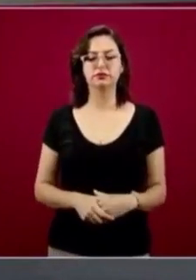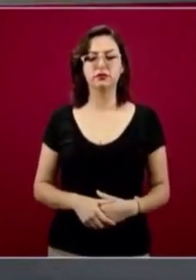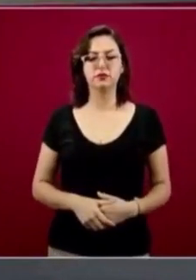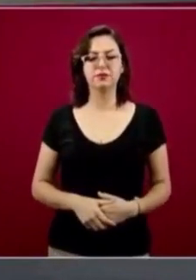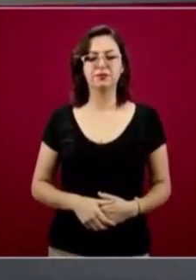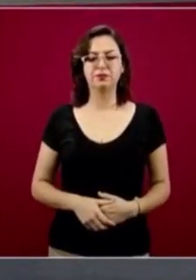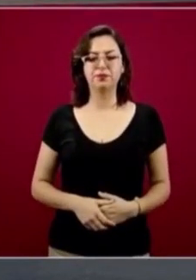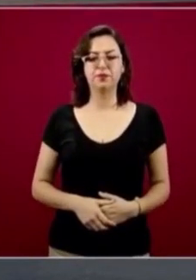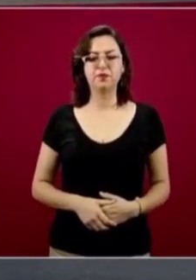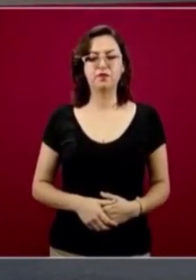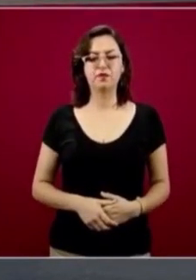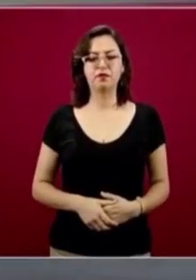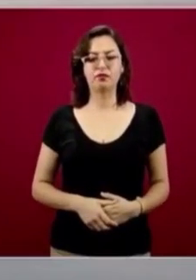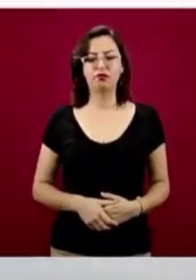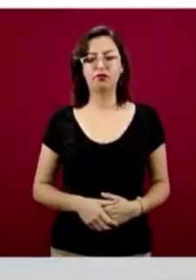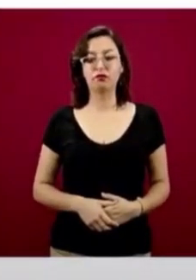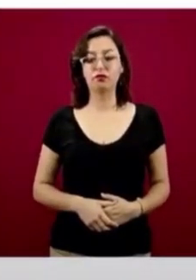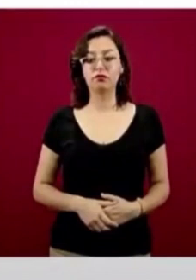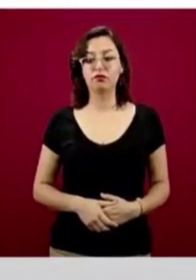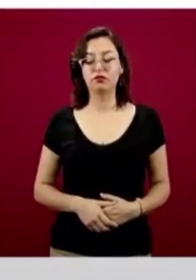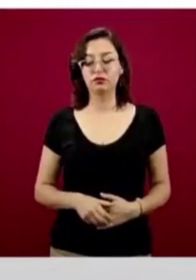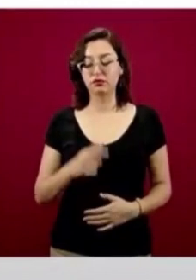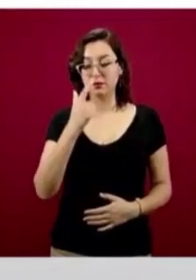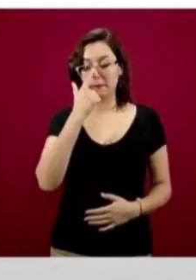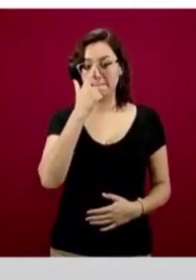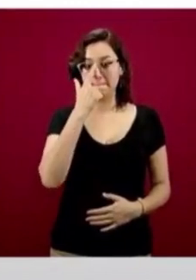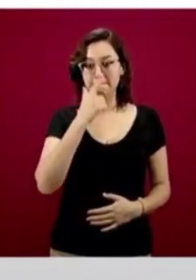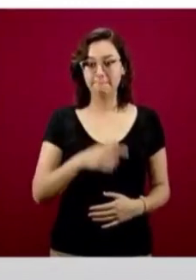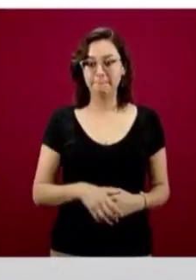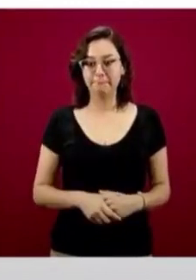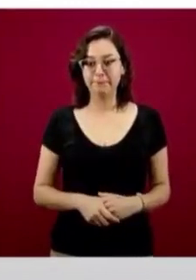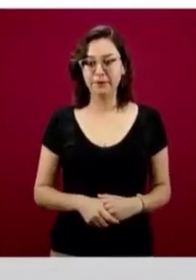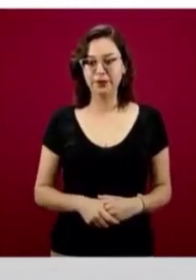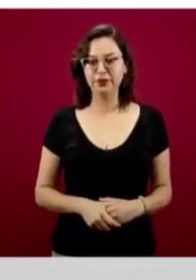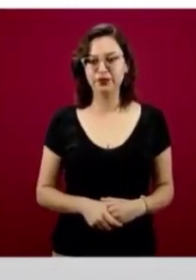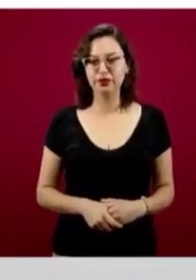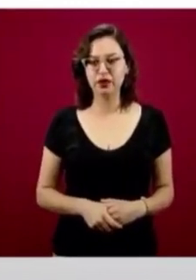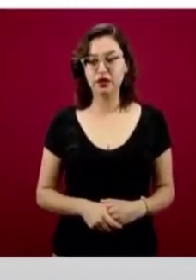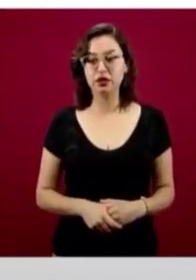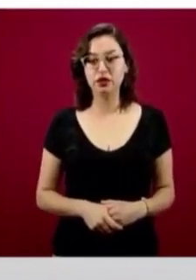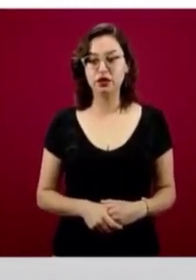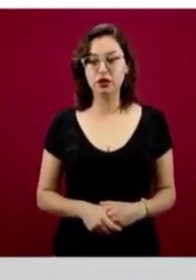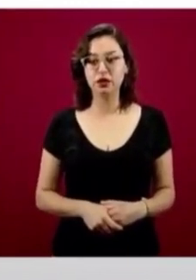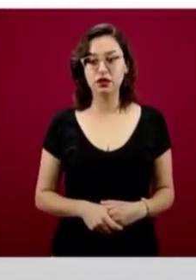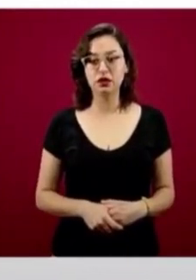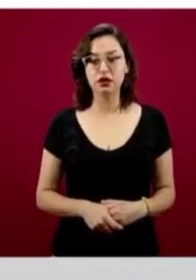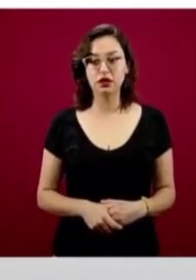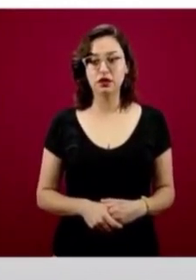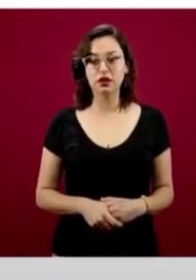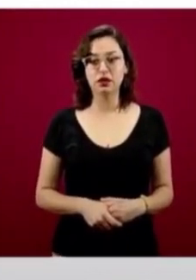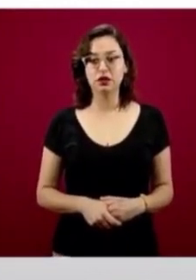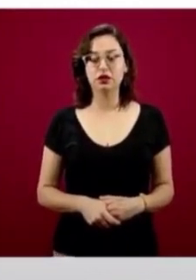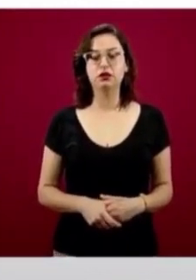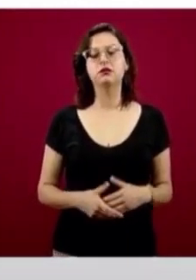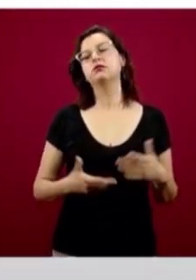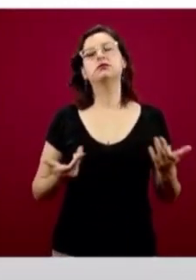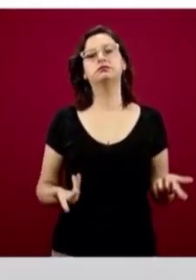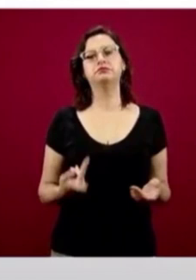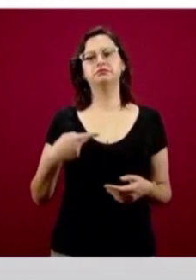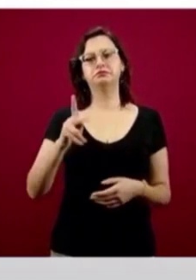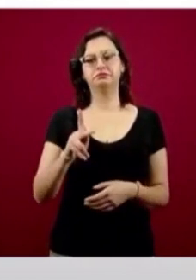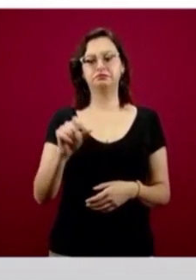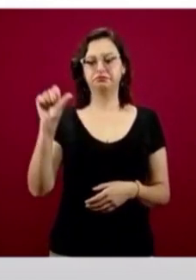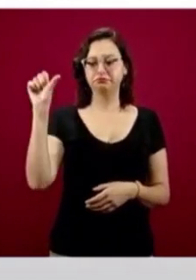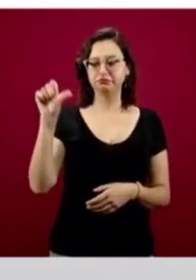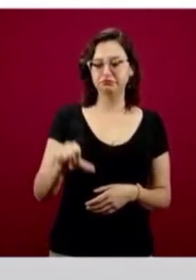Bueno, el día de hoy parece como que no hubiera pasado nada en el medio, pero empezamos por el día de hoy y luego